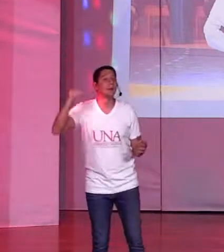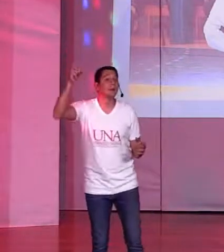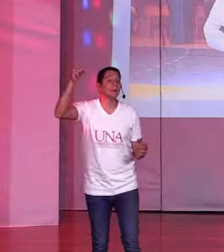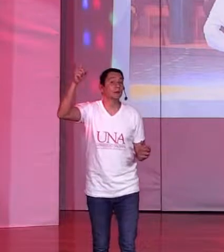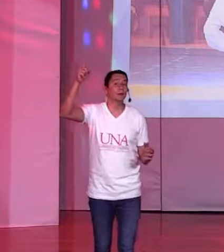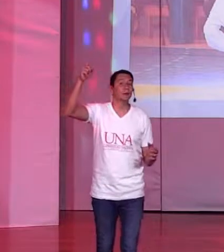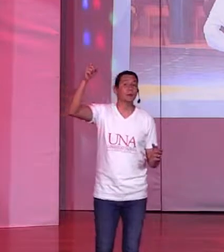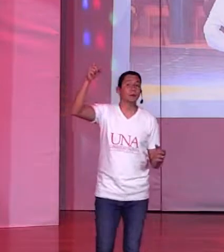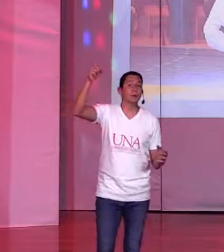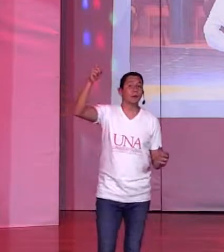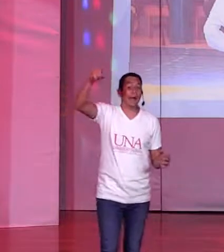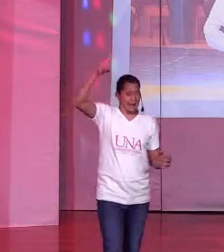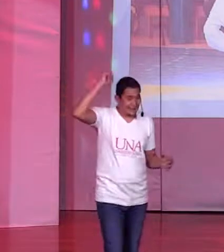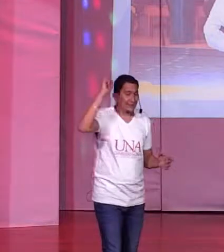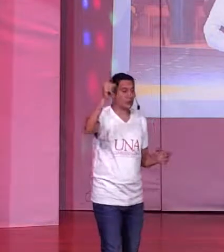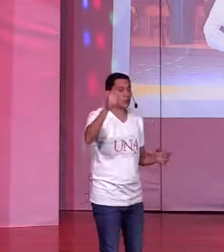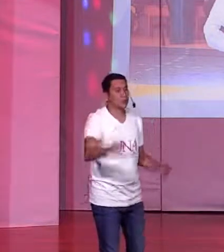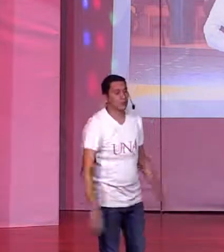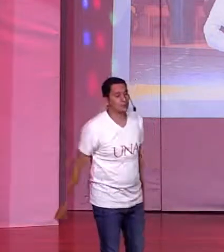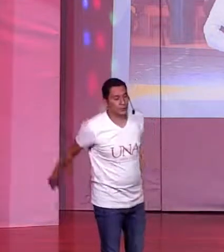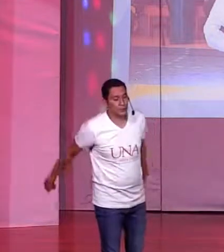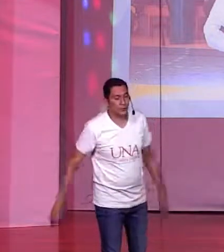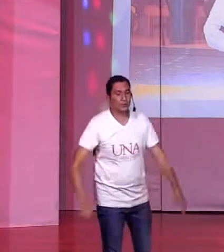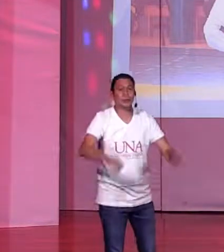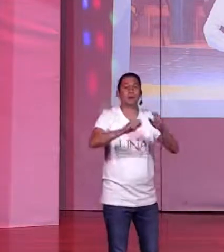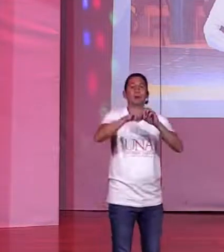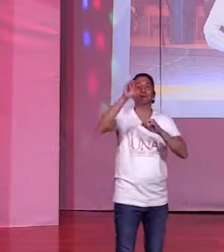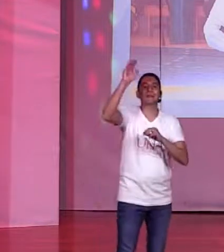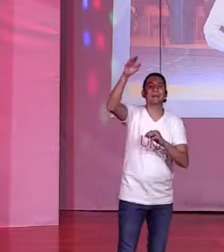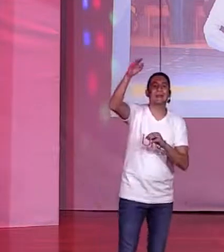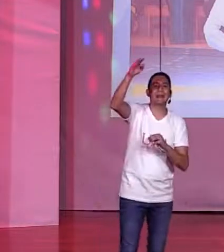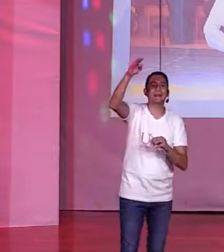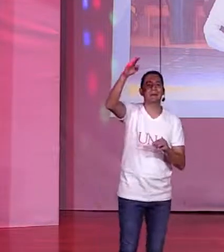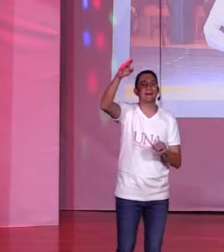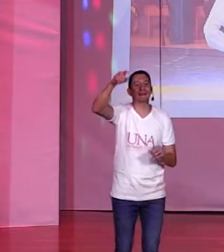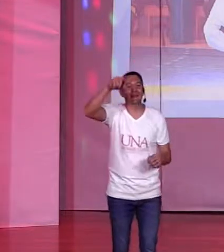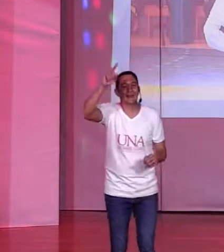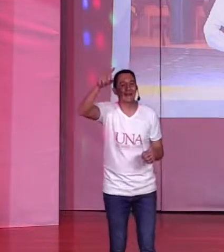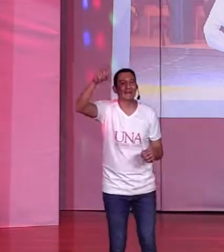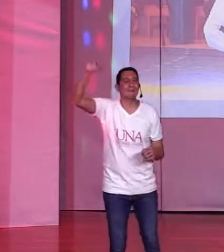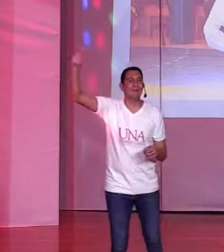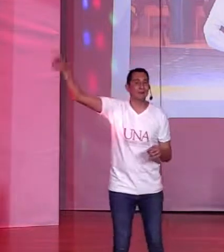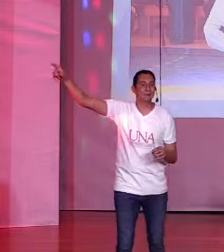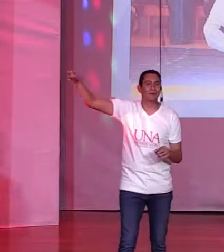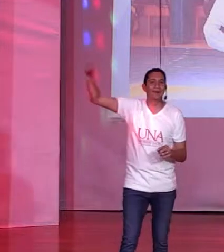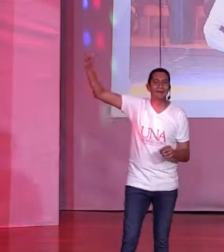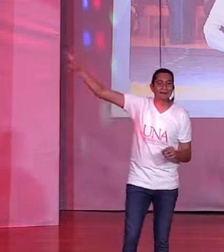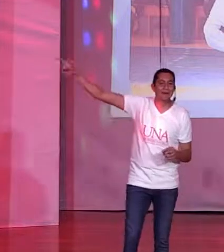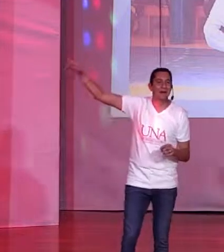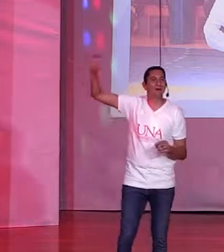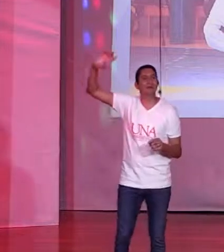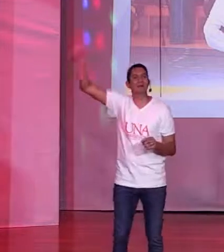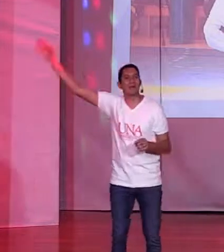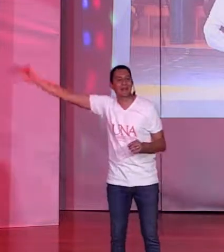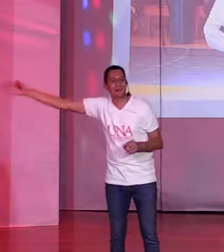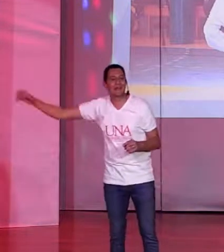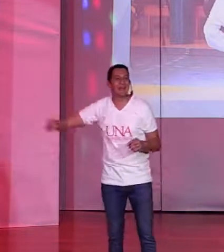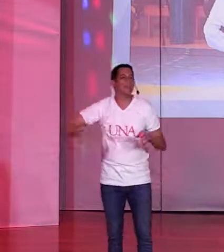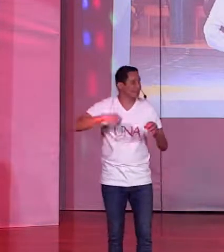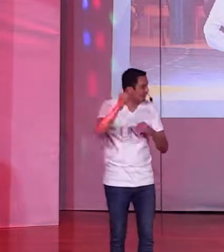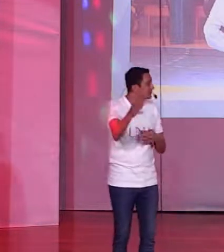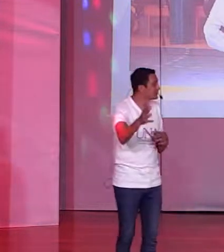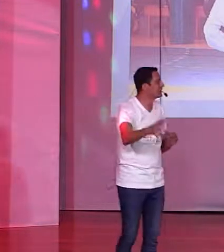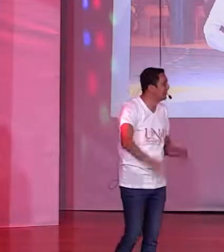compañeros a que se suscriban, que también pues, que se les no, no se le da like, ¿verdad? Se le no, da like en Facebook, que en se Instagram, suscriban. Y no sé a